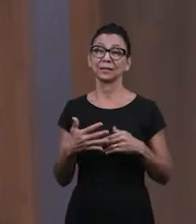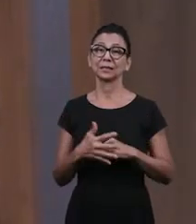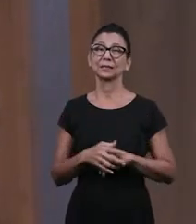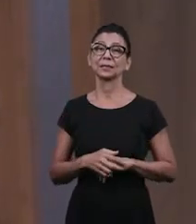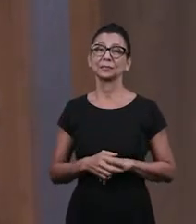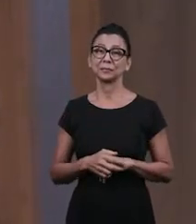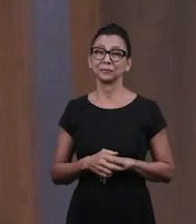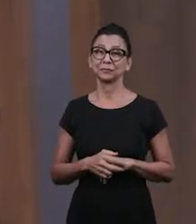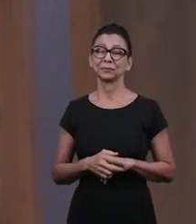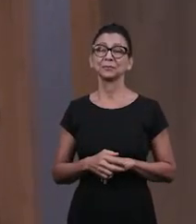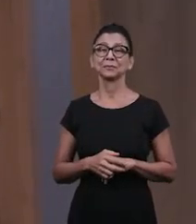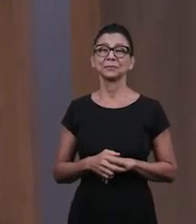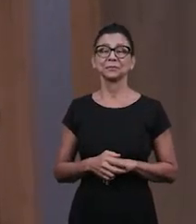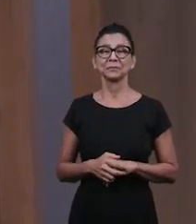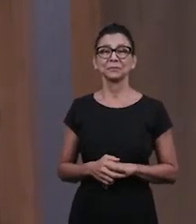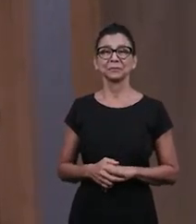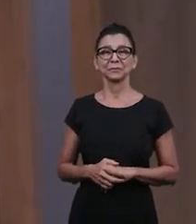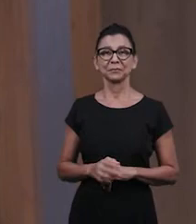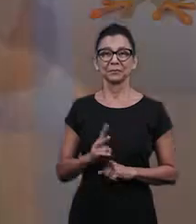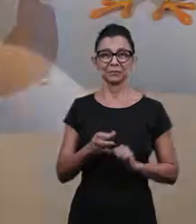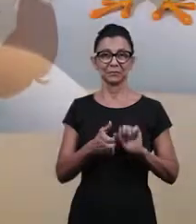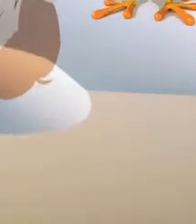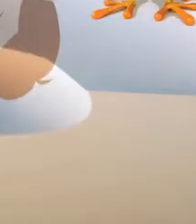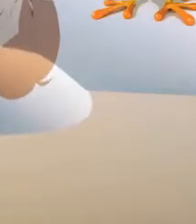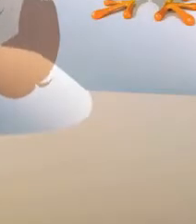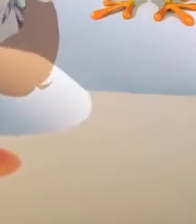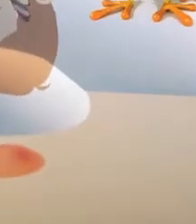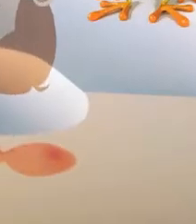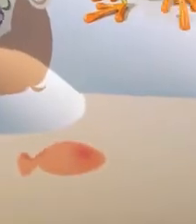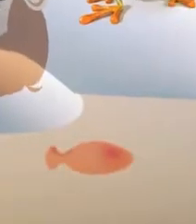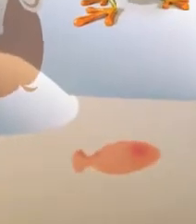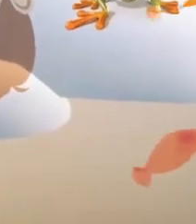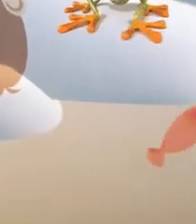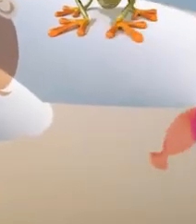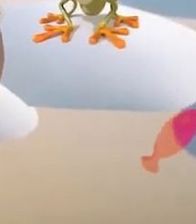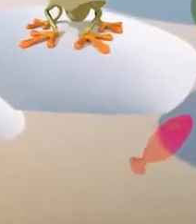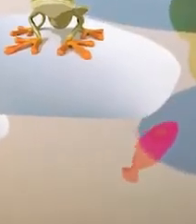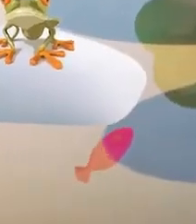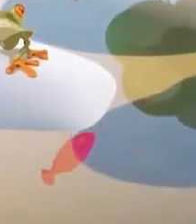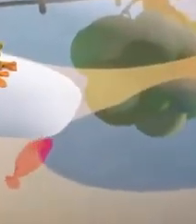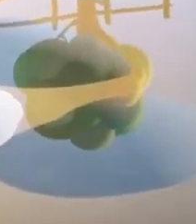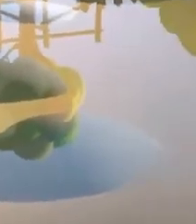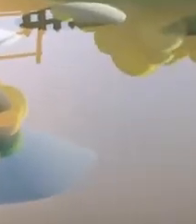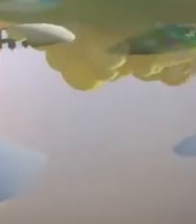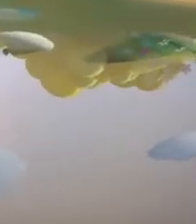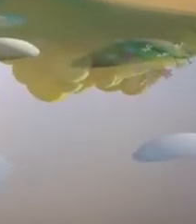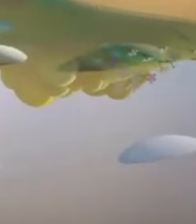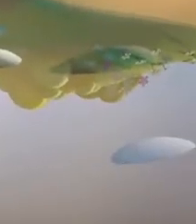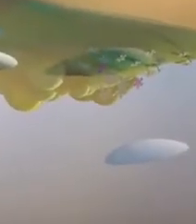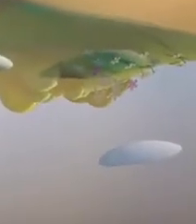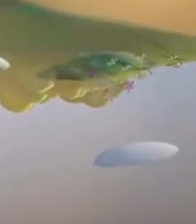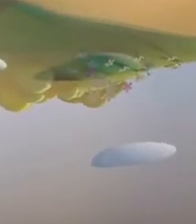nombre del Señor con el Lord que dice, maravilla es el amor de Dios.